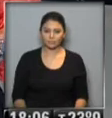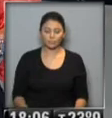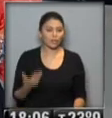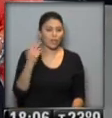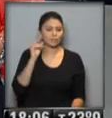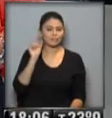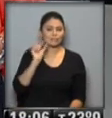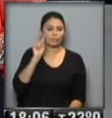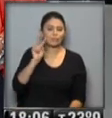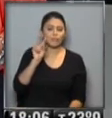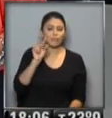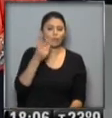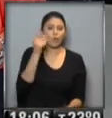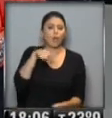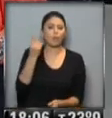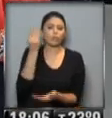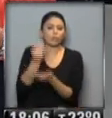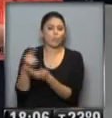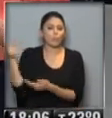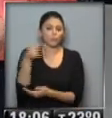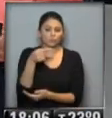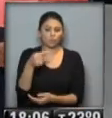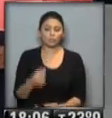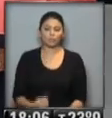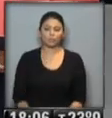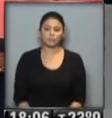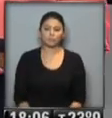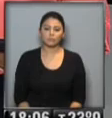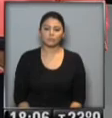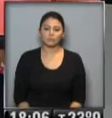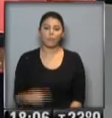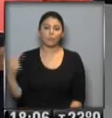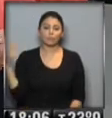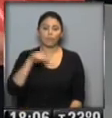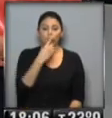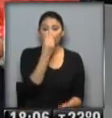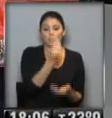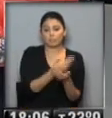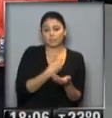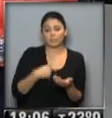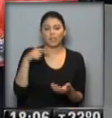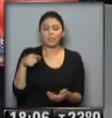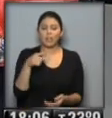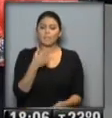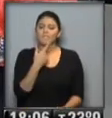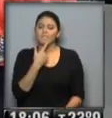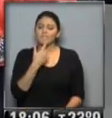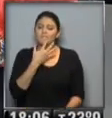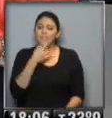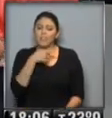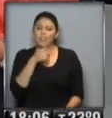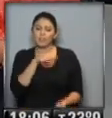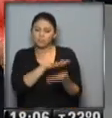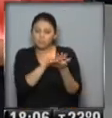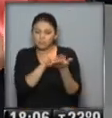Veíamos recién la imagen de Enrique Capriles, el candidato opositor a Maduro, quien se niega a reconocer el triunfo justamente de